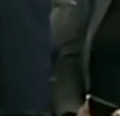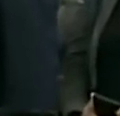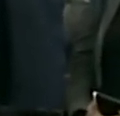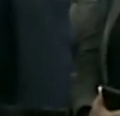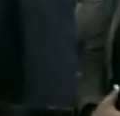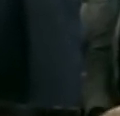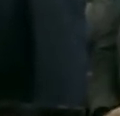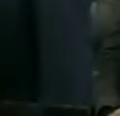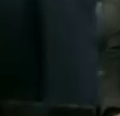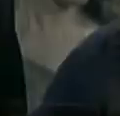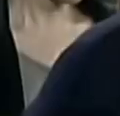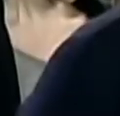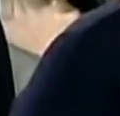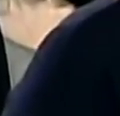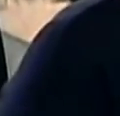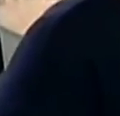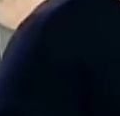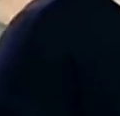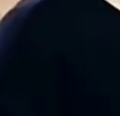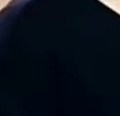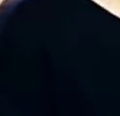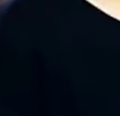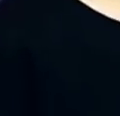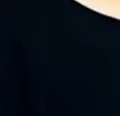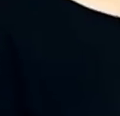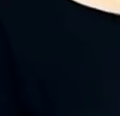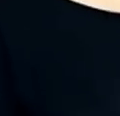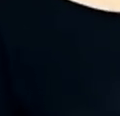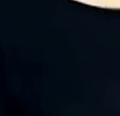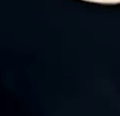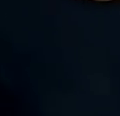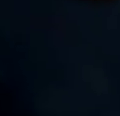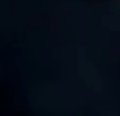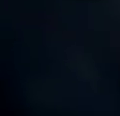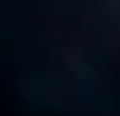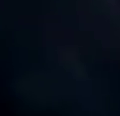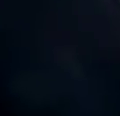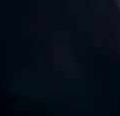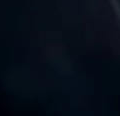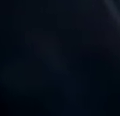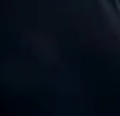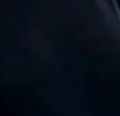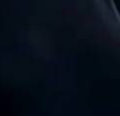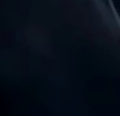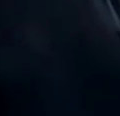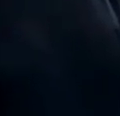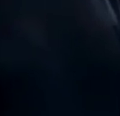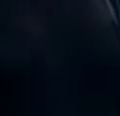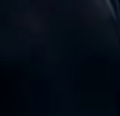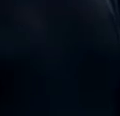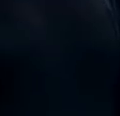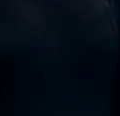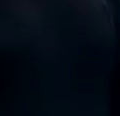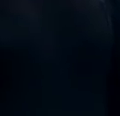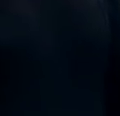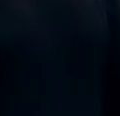internacionales acreditados en nuestro país. Caracas, 8 de febrero de 2019.